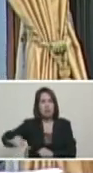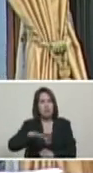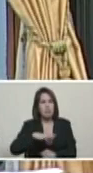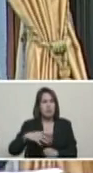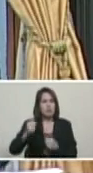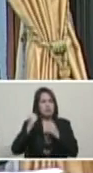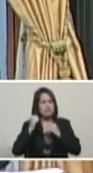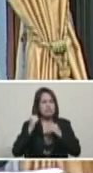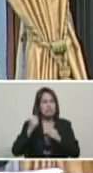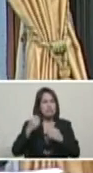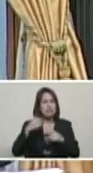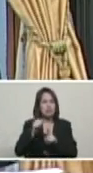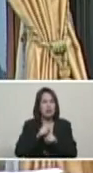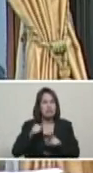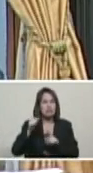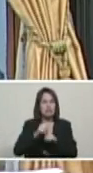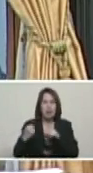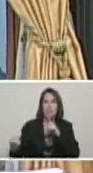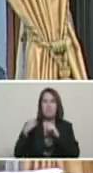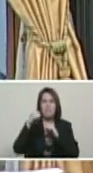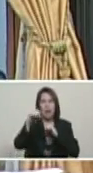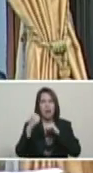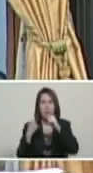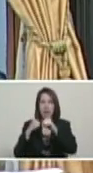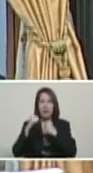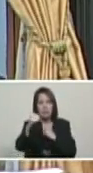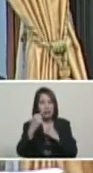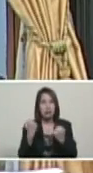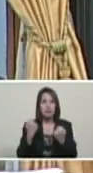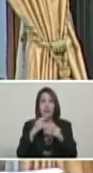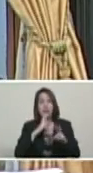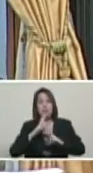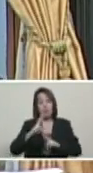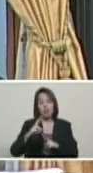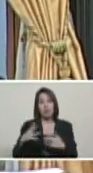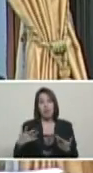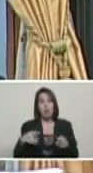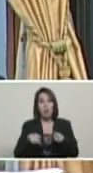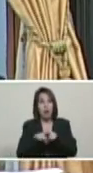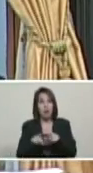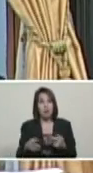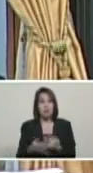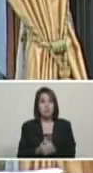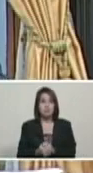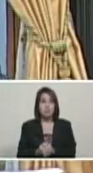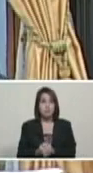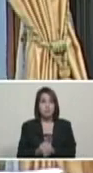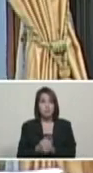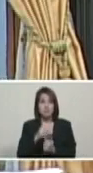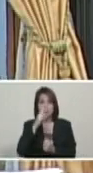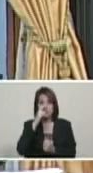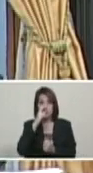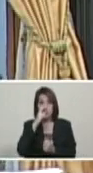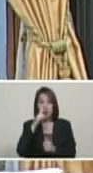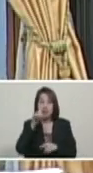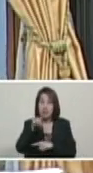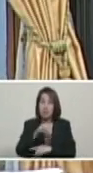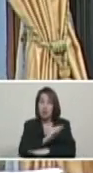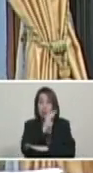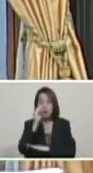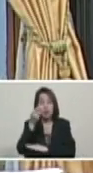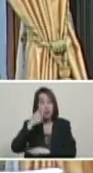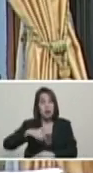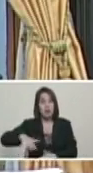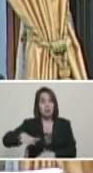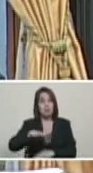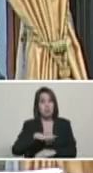batallando. Y ellos lanzan duros para acá, mira, nos defendemos y también golpeamos. Y también protegemos al pueblo, defendemos